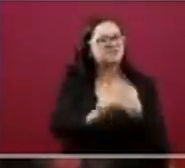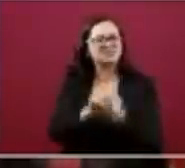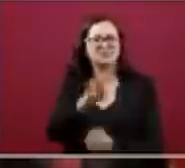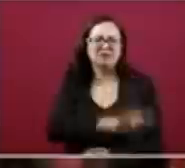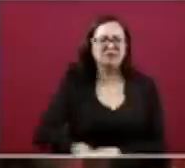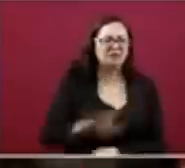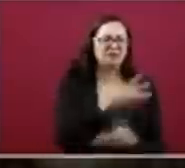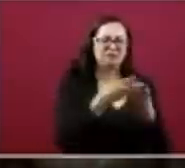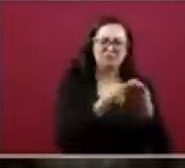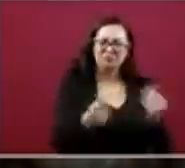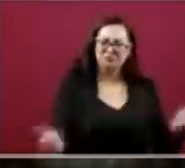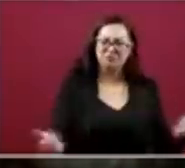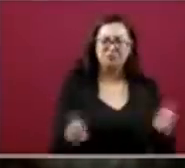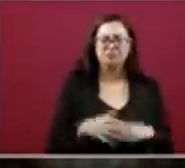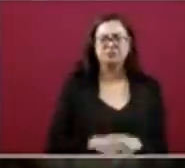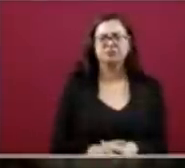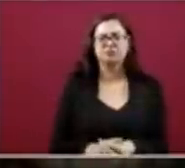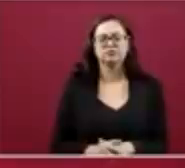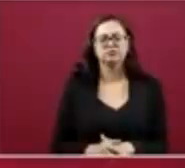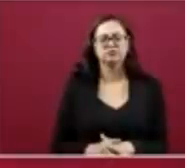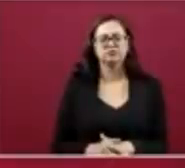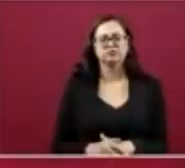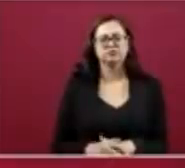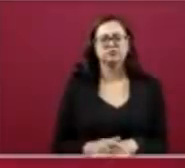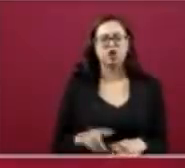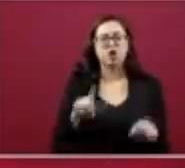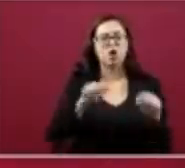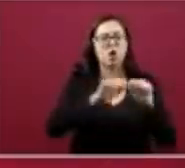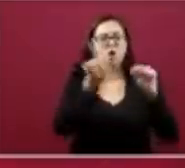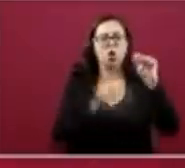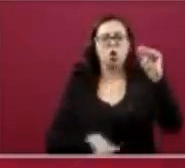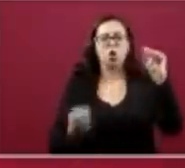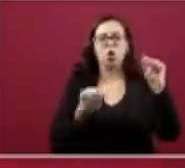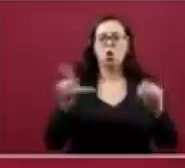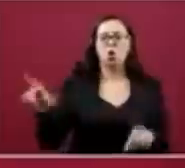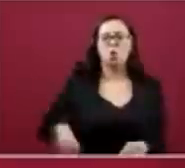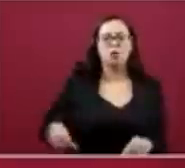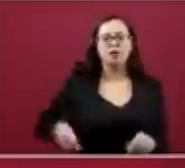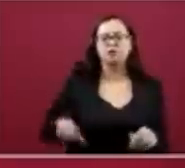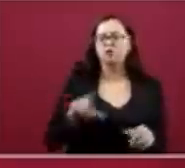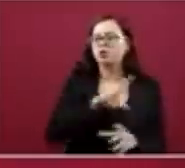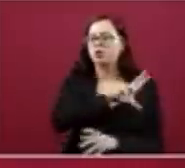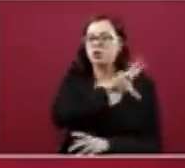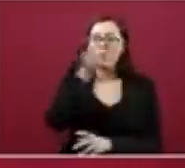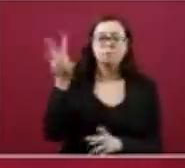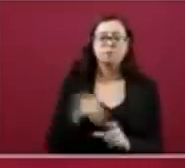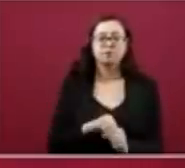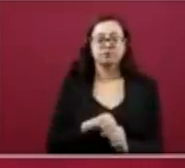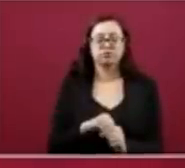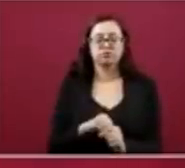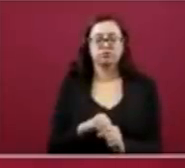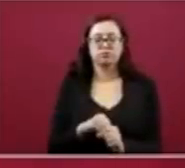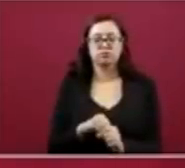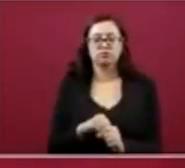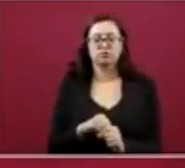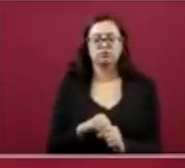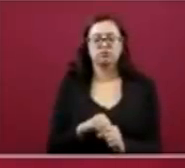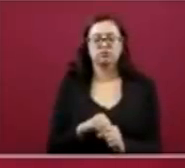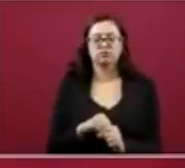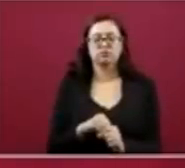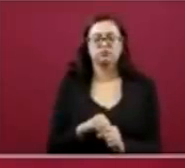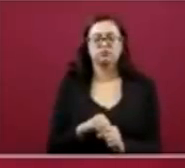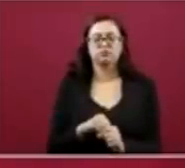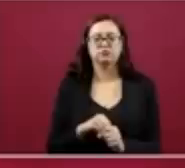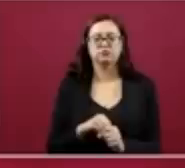Ecatepec? A todo el gobierno de la República, a